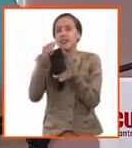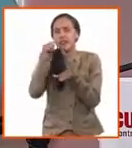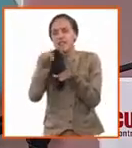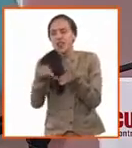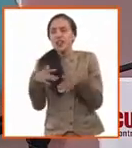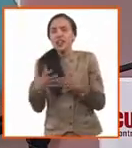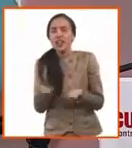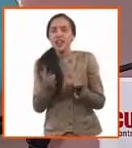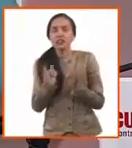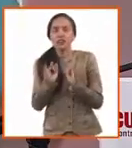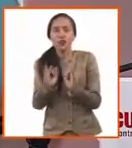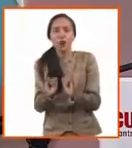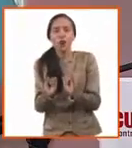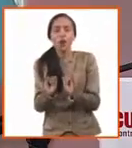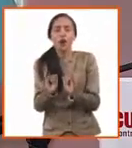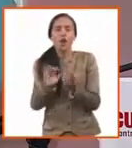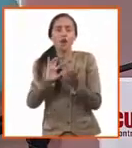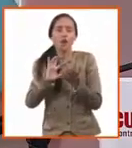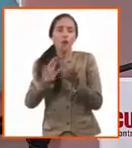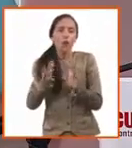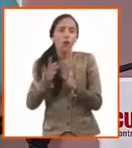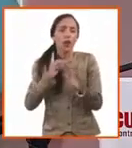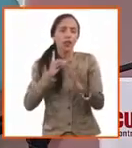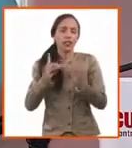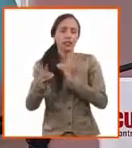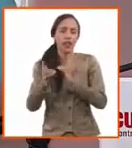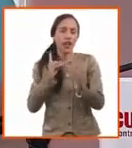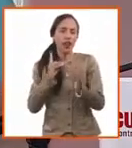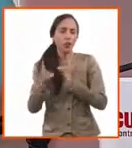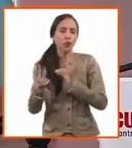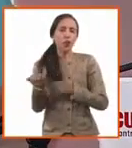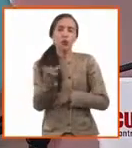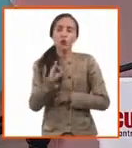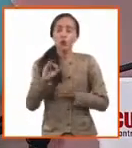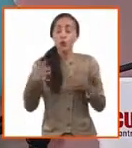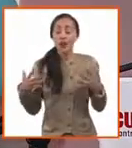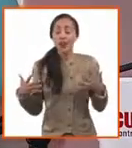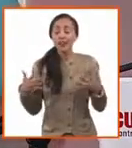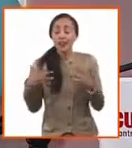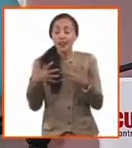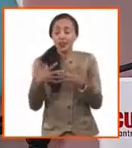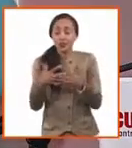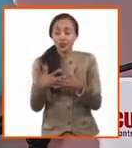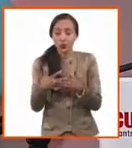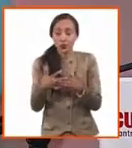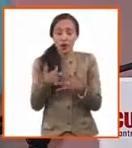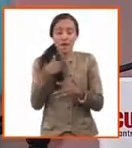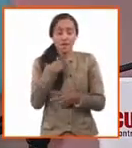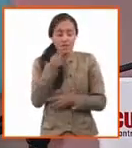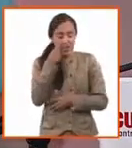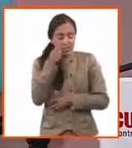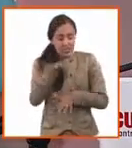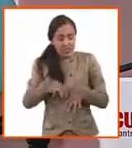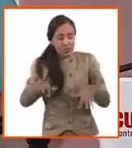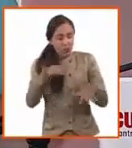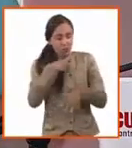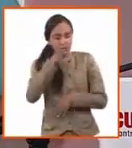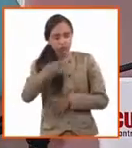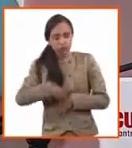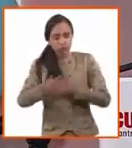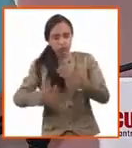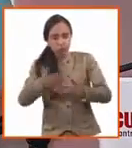manera en que se dialoga y en que sea esa relación entre el diagnóstico también de una situación